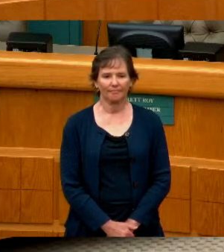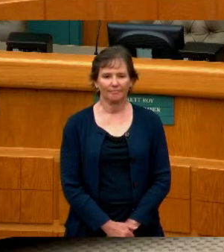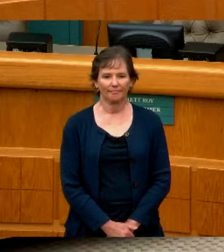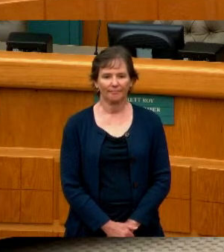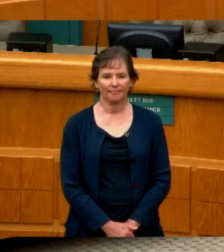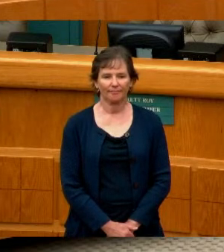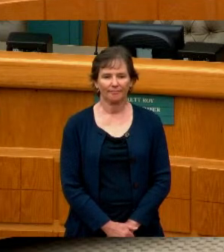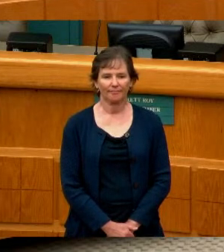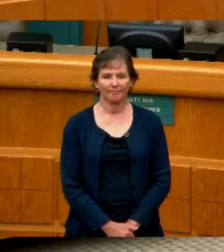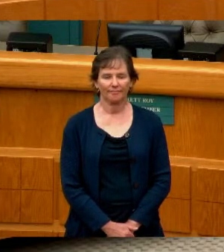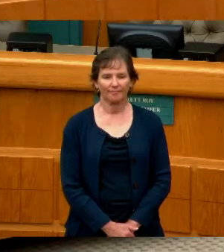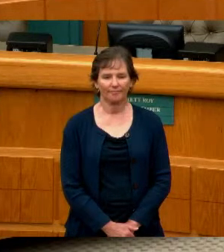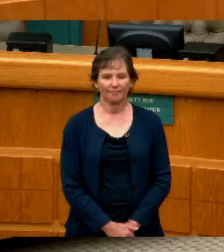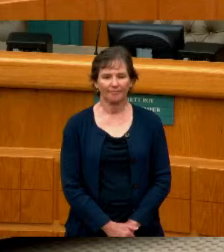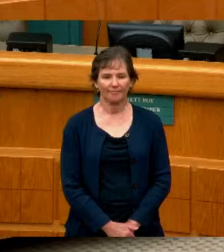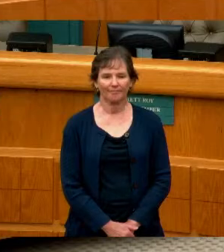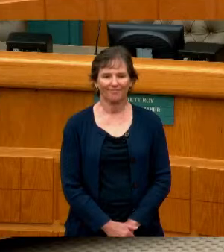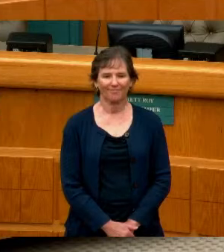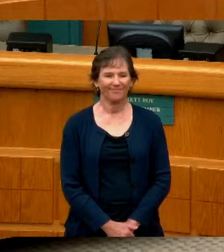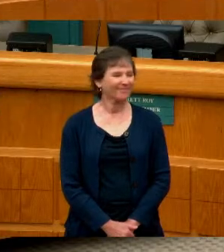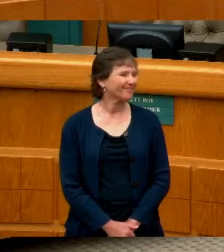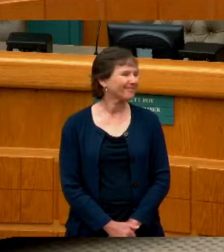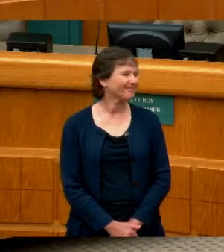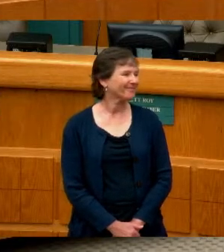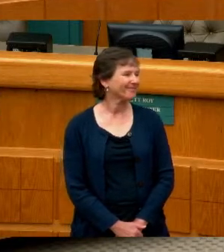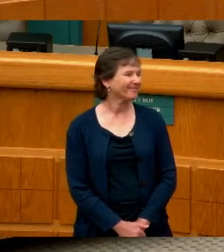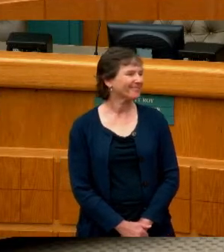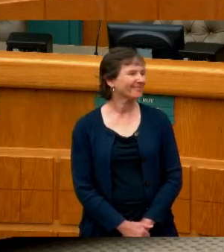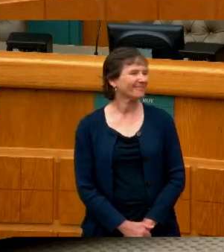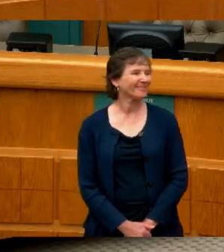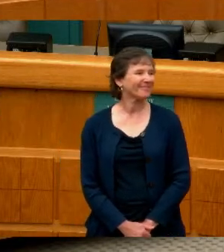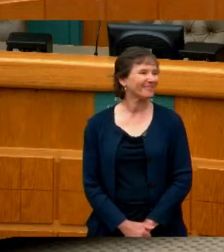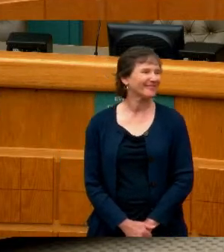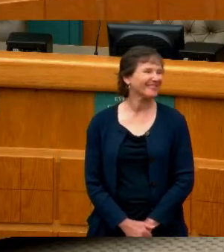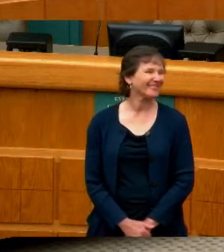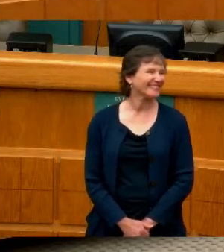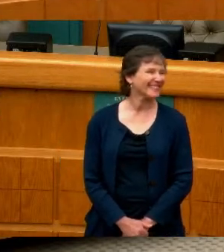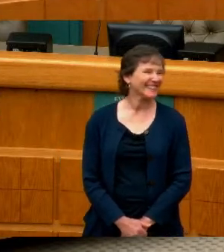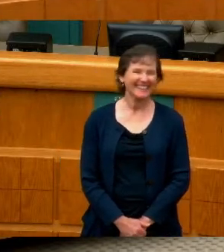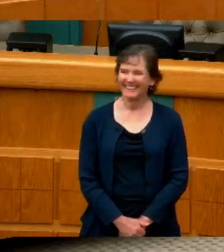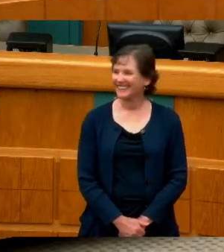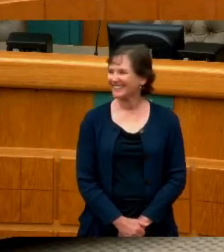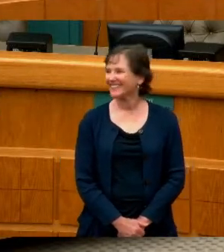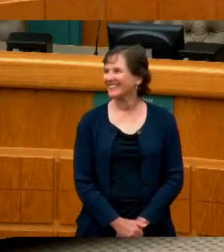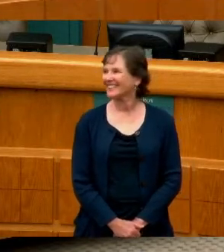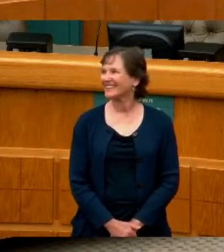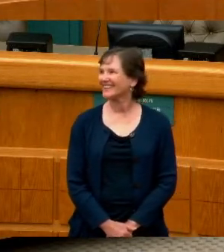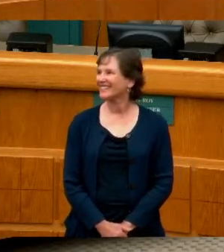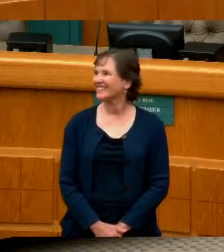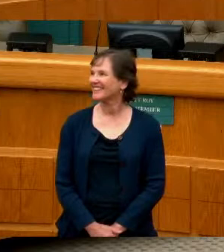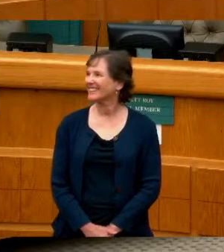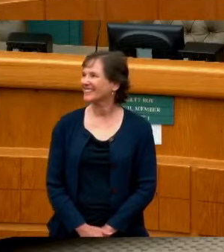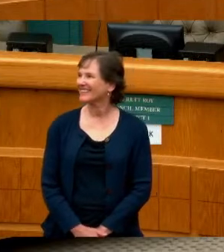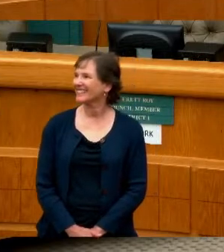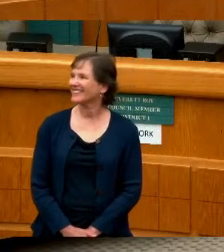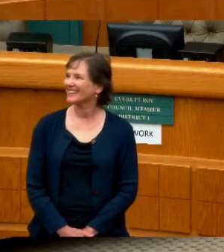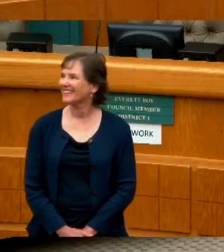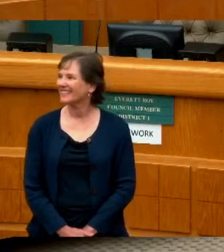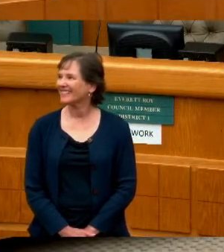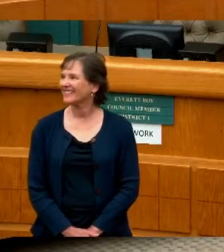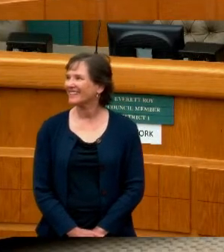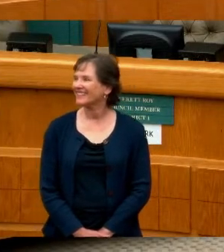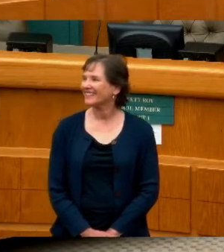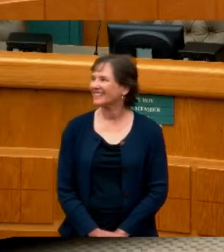cubrebocas, lave sus manos con frecuencias, practique el distanciamiento social y si hace de su parte, esperamos reducir el número de contagios.